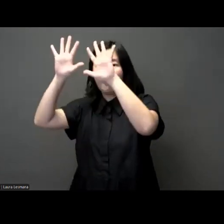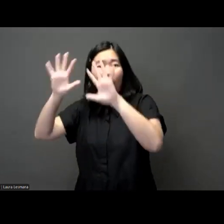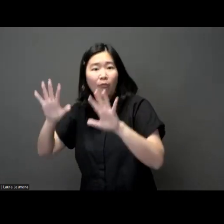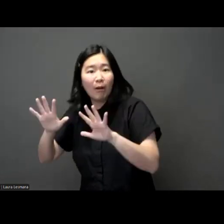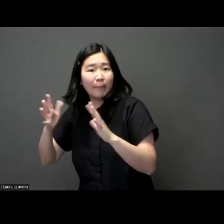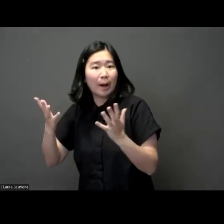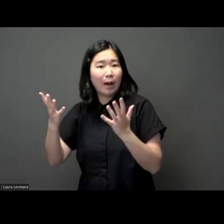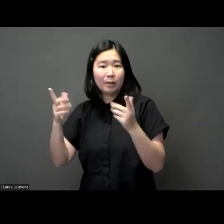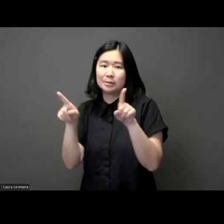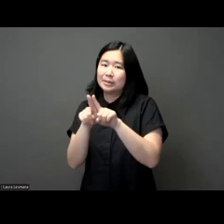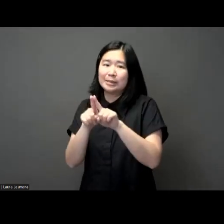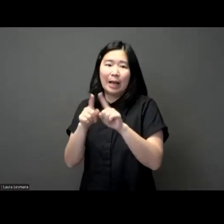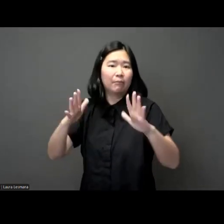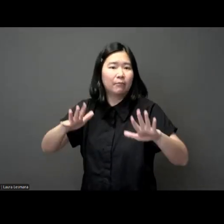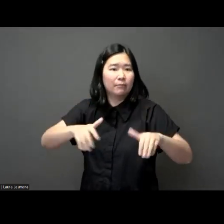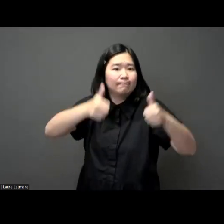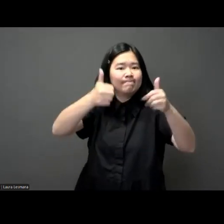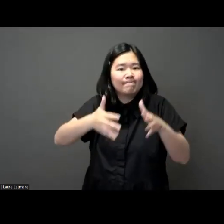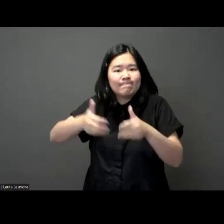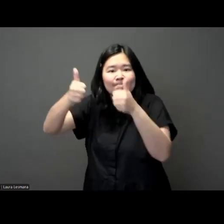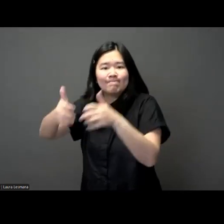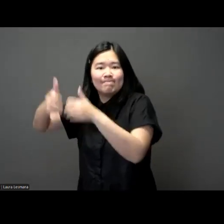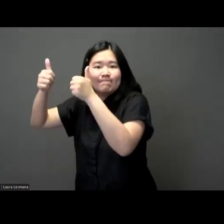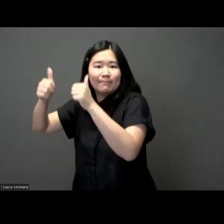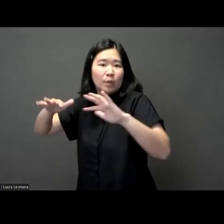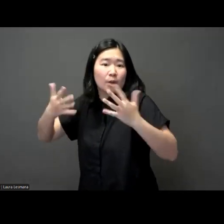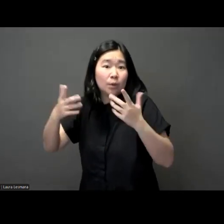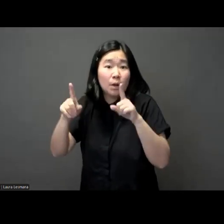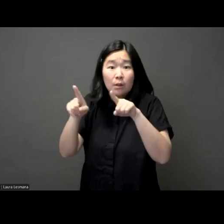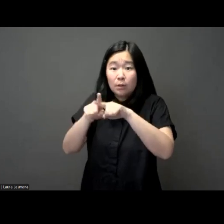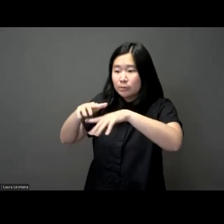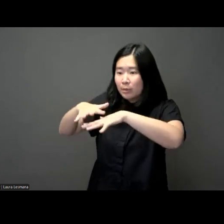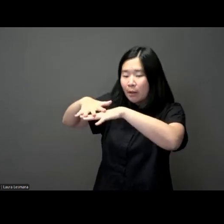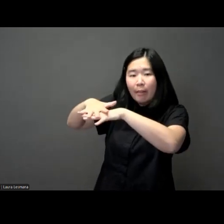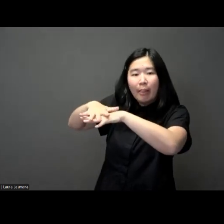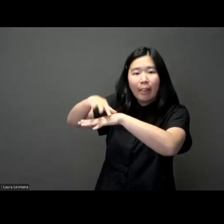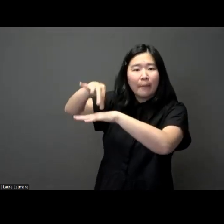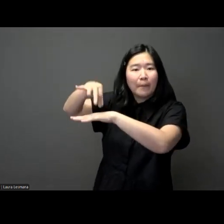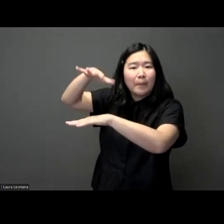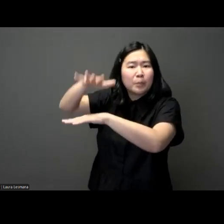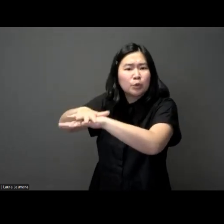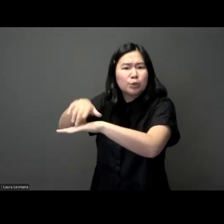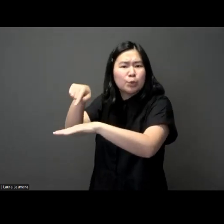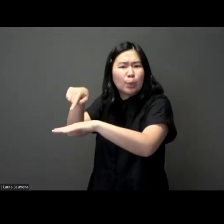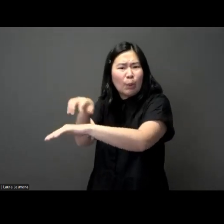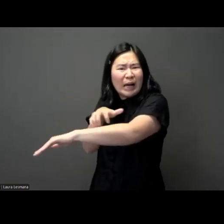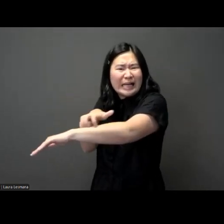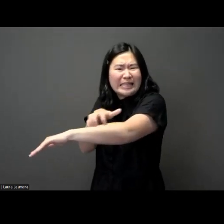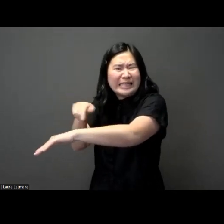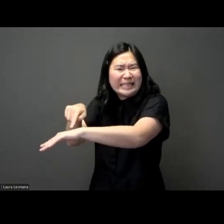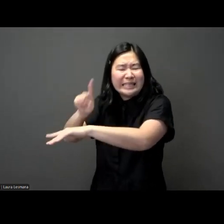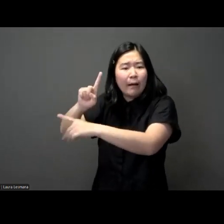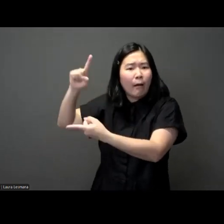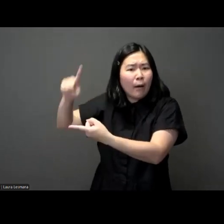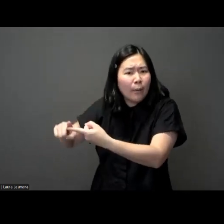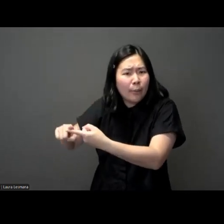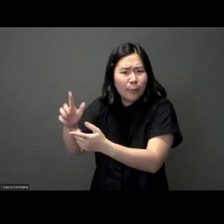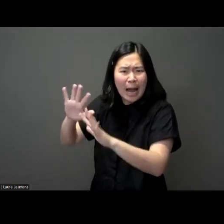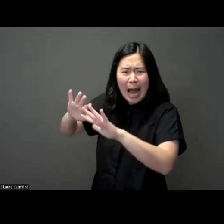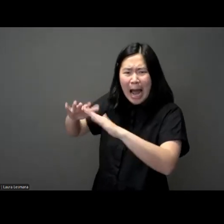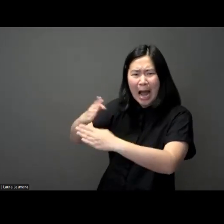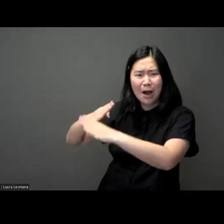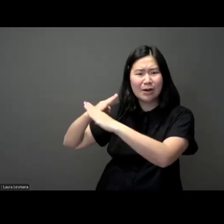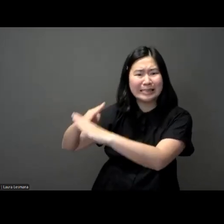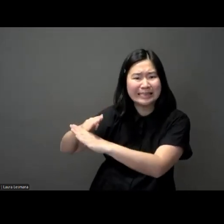complicando la eliminación de las enfermedades. Por ejemplo, estamos cambiando los patrones de reproducción de los mosquitos. Todos